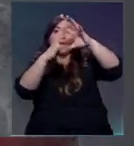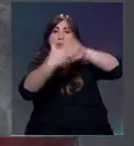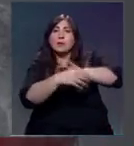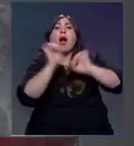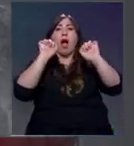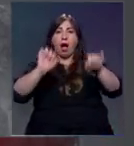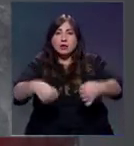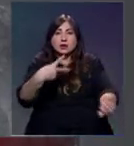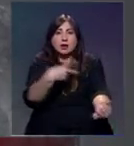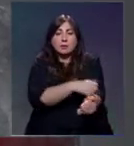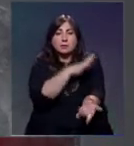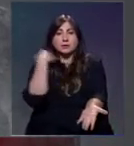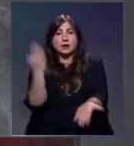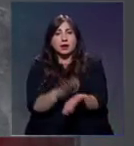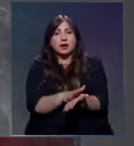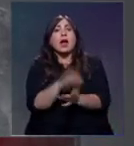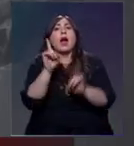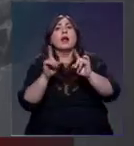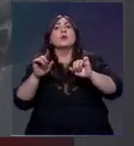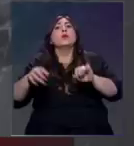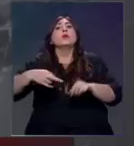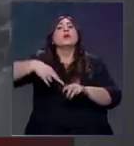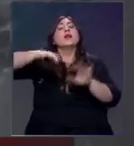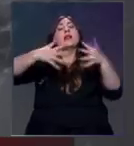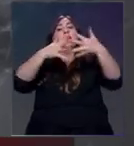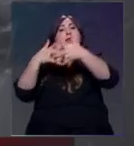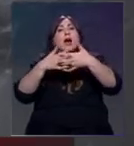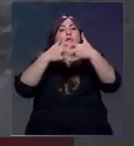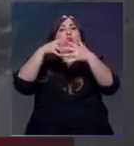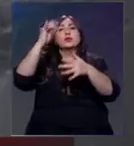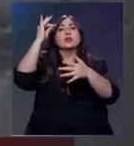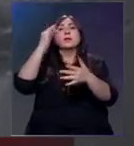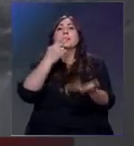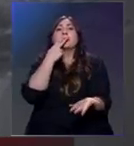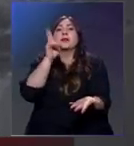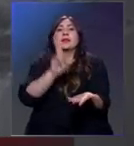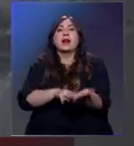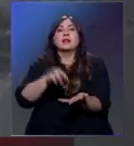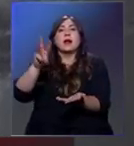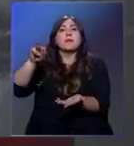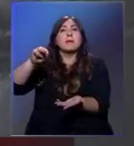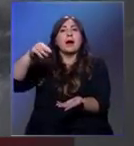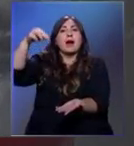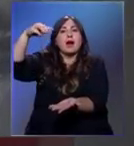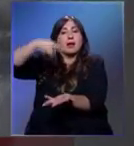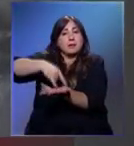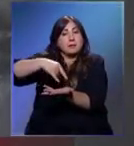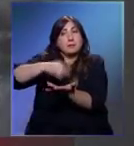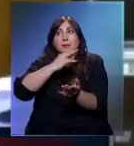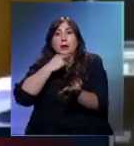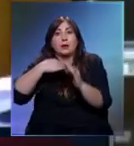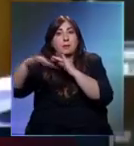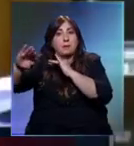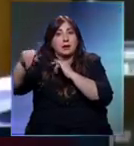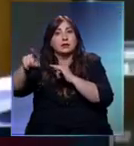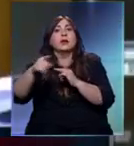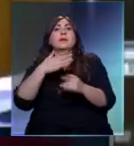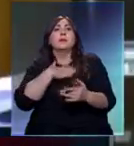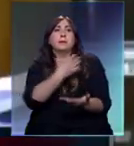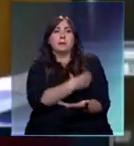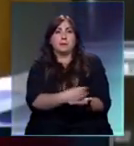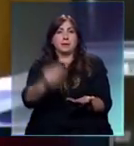de Norteamérica. En una carta dirigida al Parlamento, la madre de Paula relata su historia. Mi